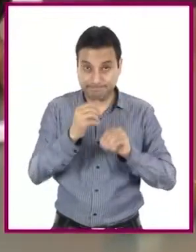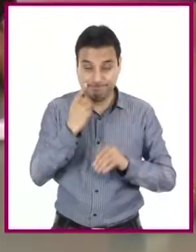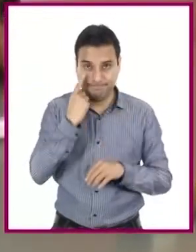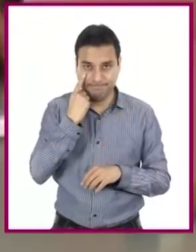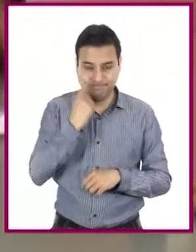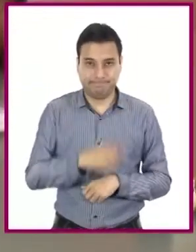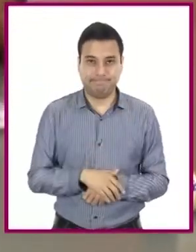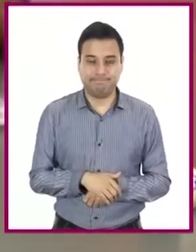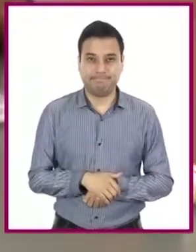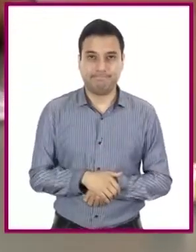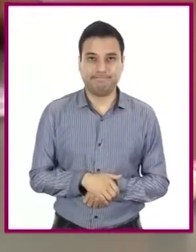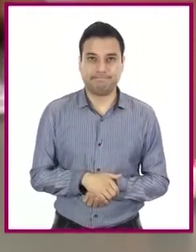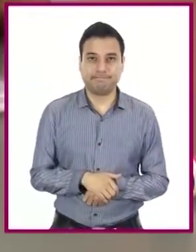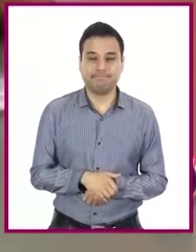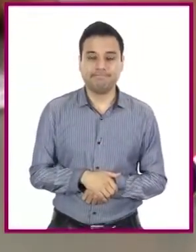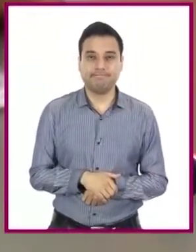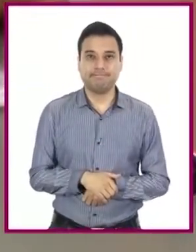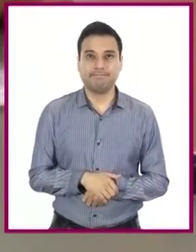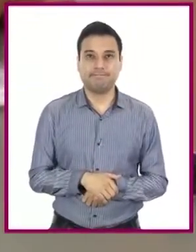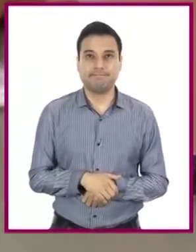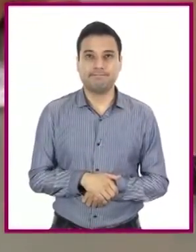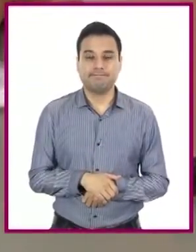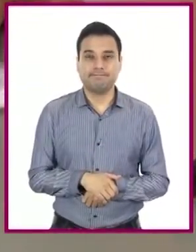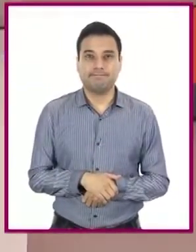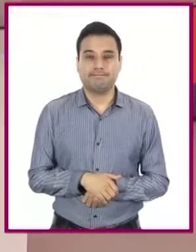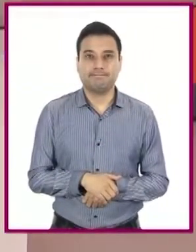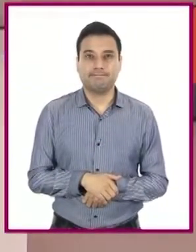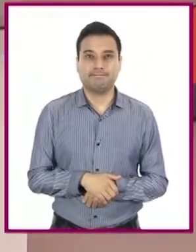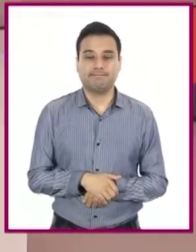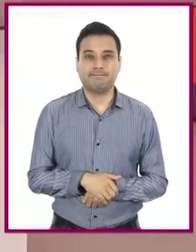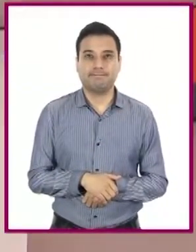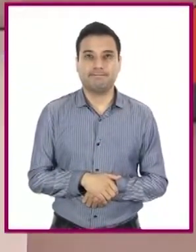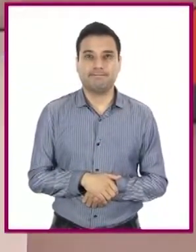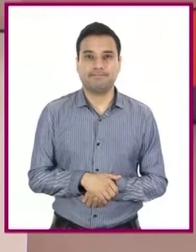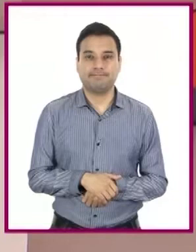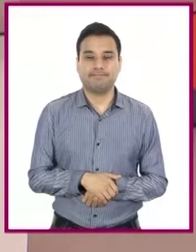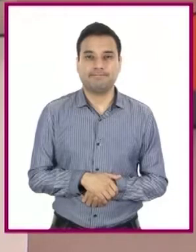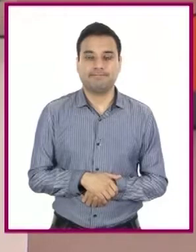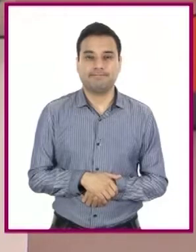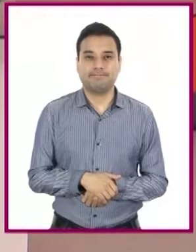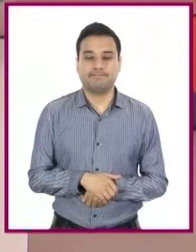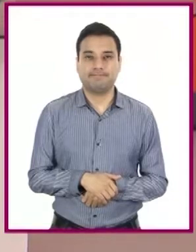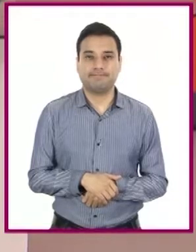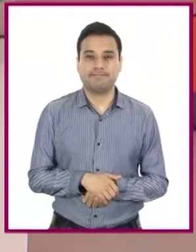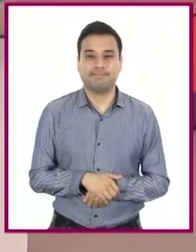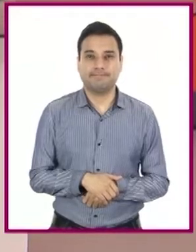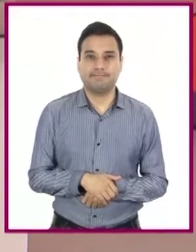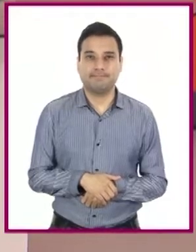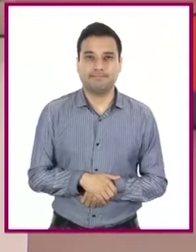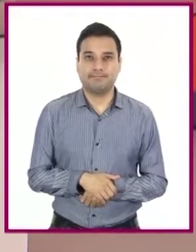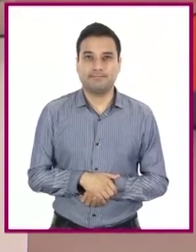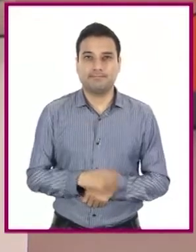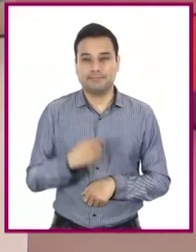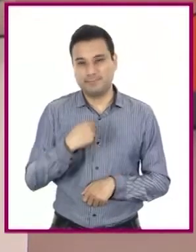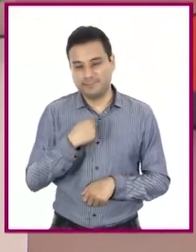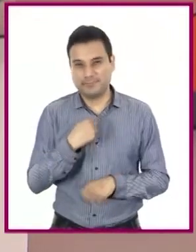pequeño escenario aquí. Este aquí puede llevar... Creo que no me quedó muy bien mi flor. Voy a